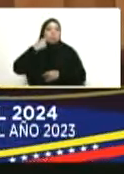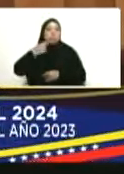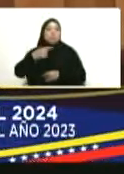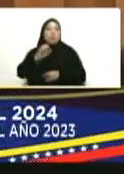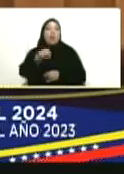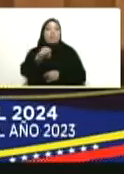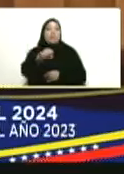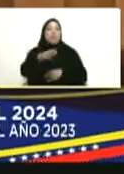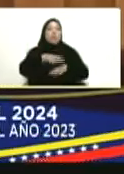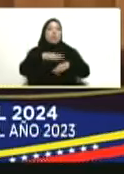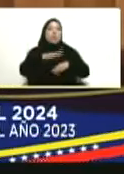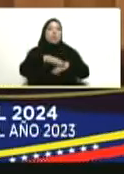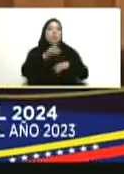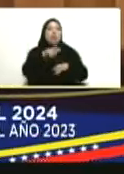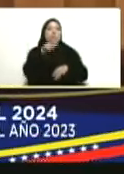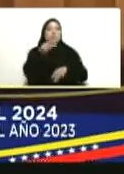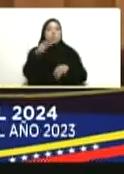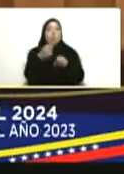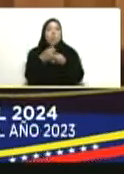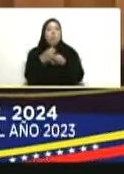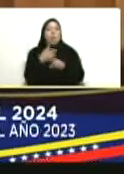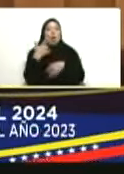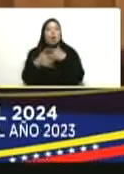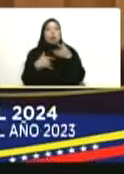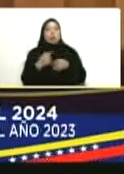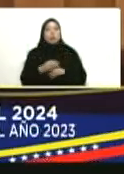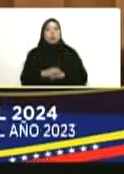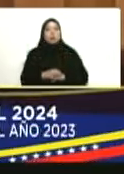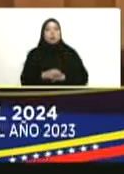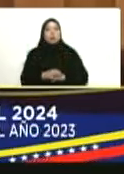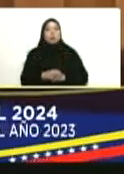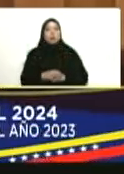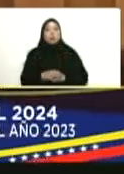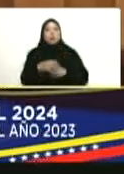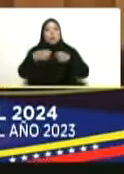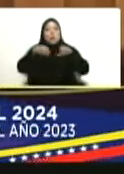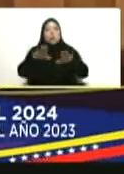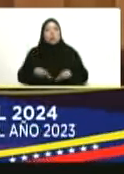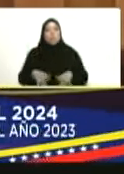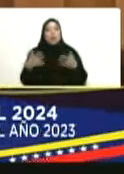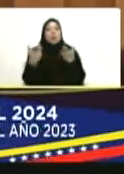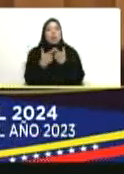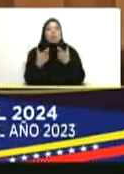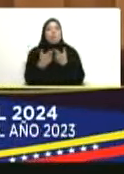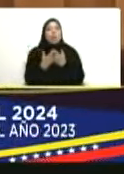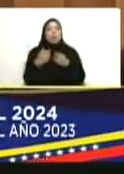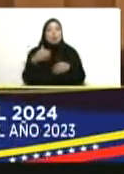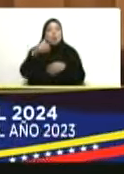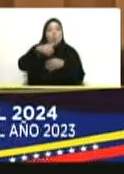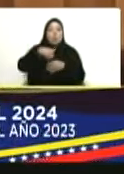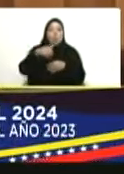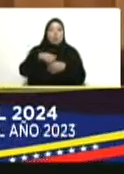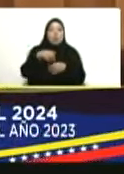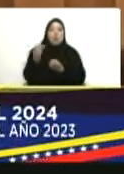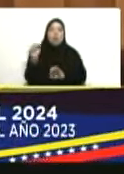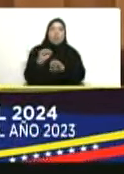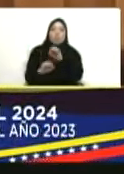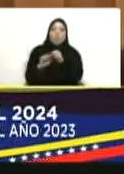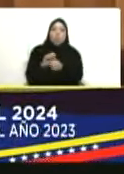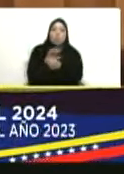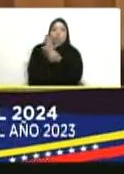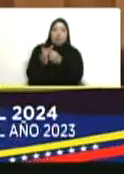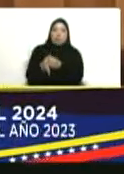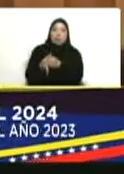diciendo la pandemia nos impide, suspenda las elecciones, porque la pandemia nos impide, pandemia